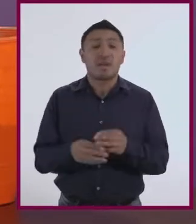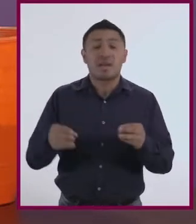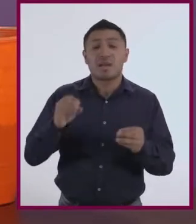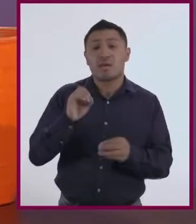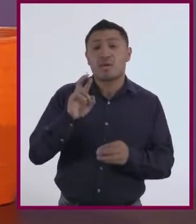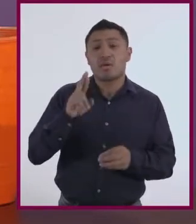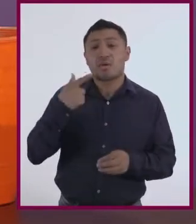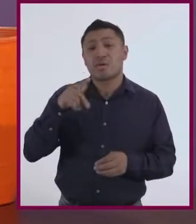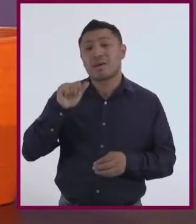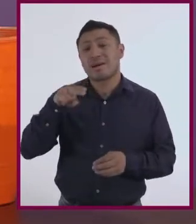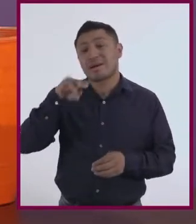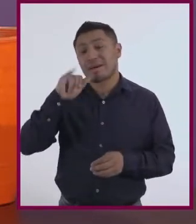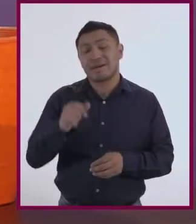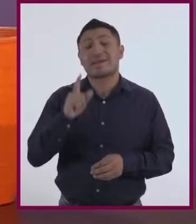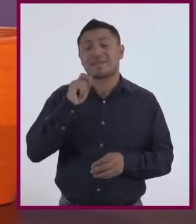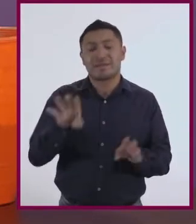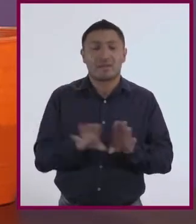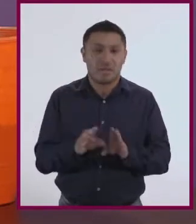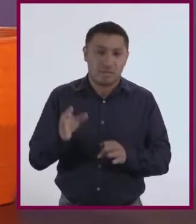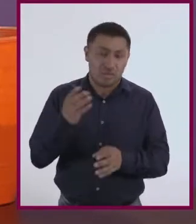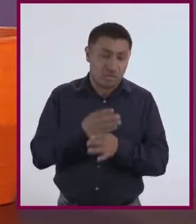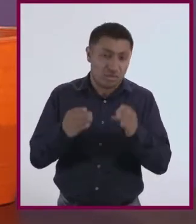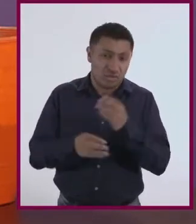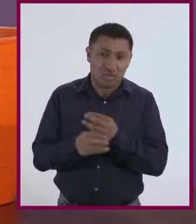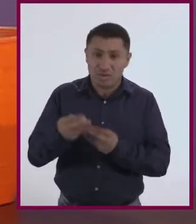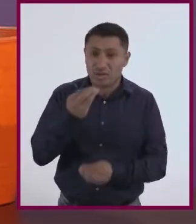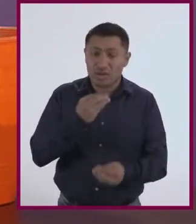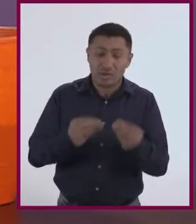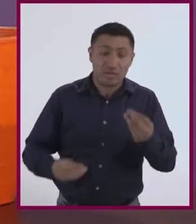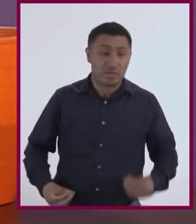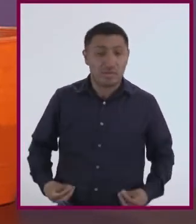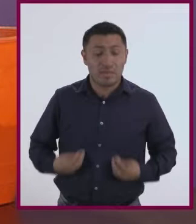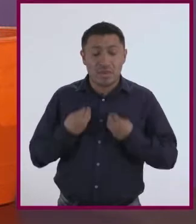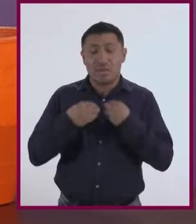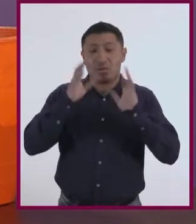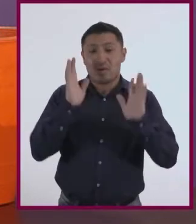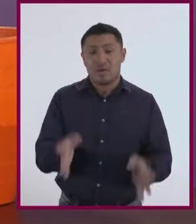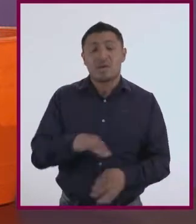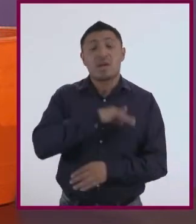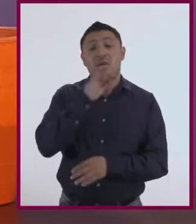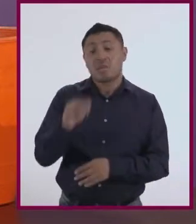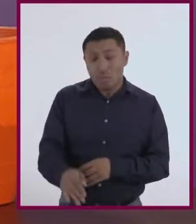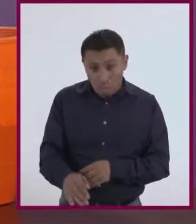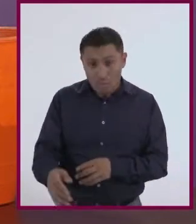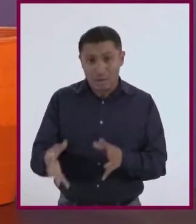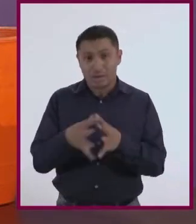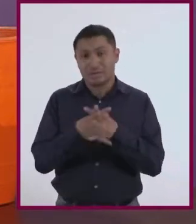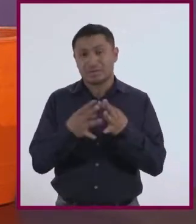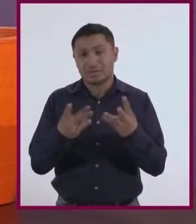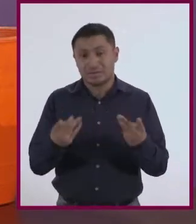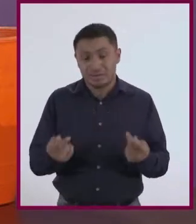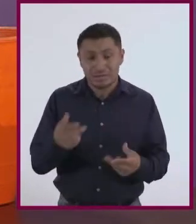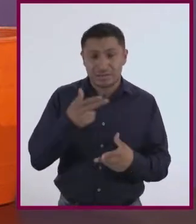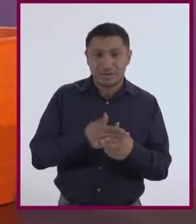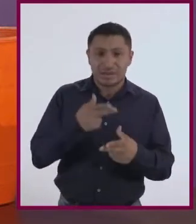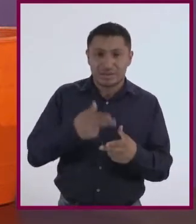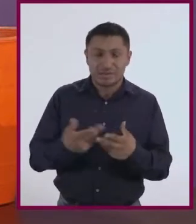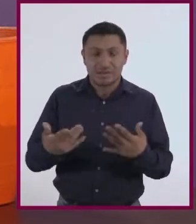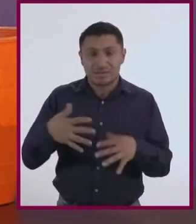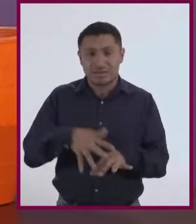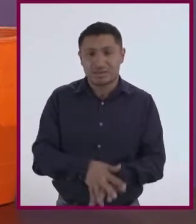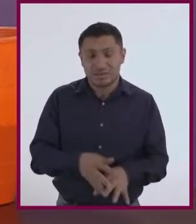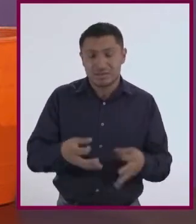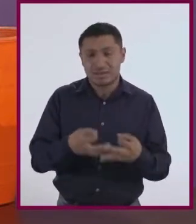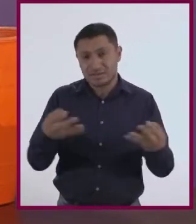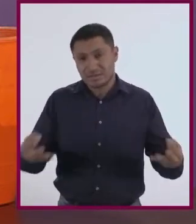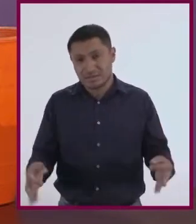restos orgánicos se refiere a seres vivos que alguna vez que pierden alguna parte de su organismo o mueren, se descomponen hasta poder reintegrarse a la tierra en